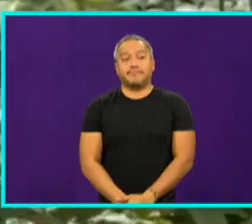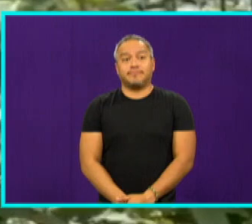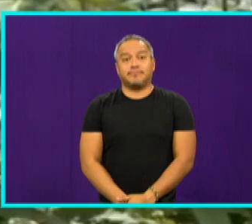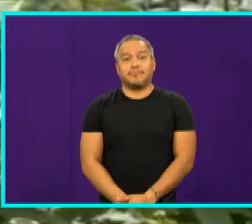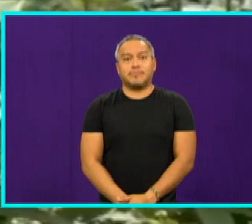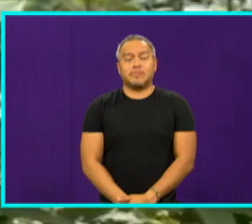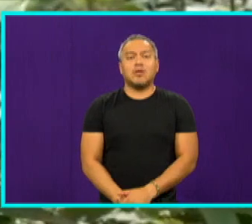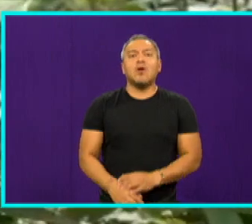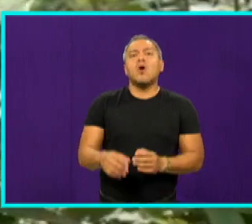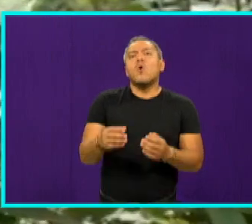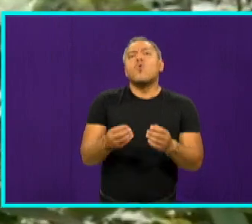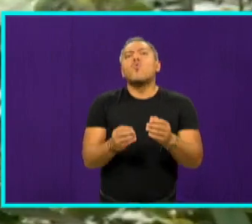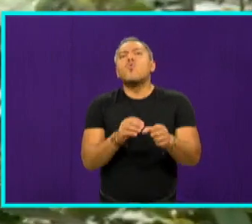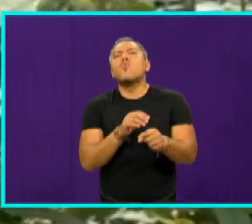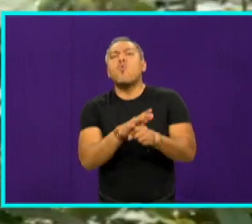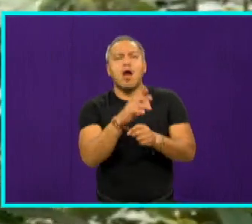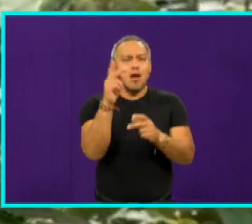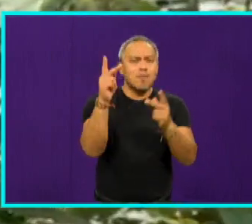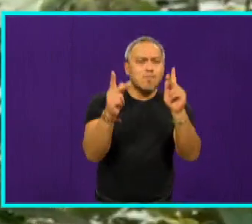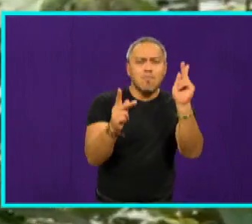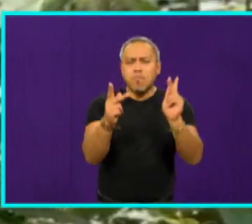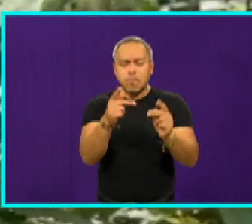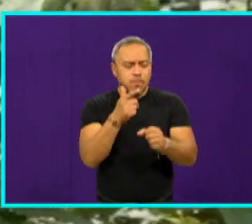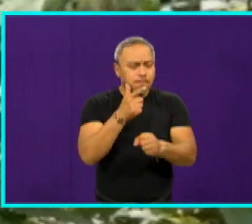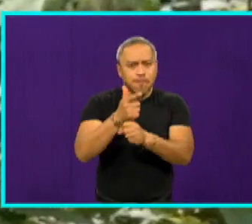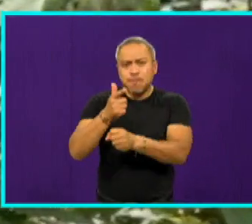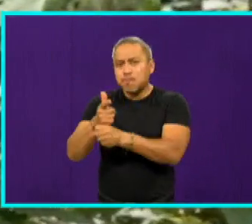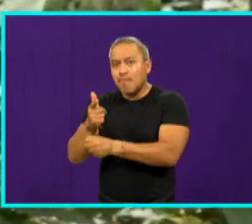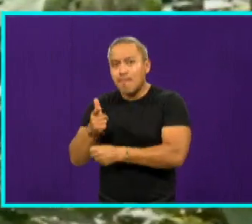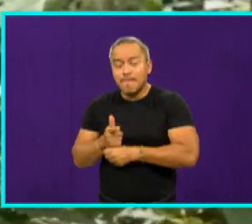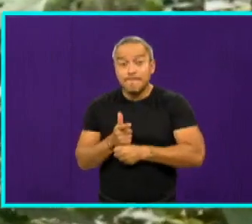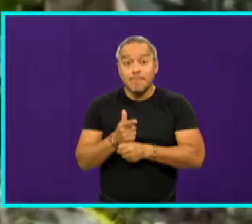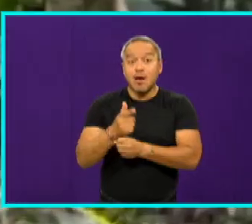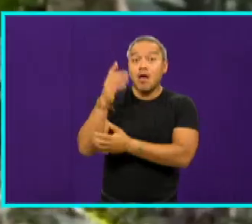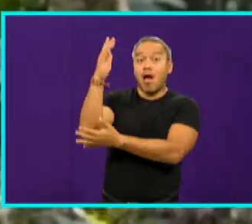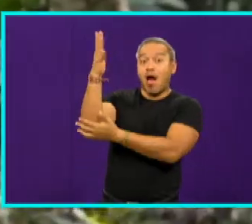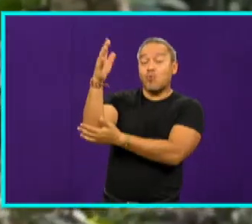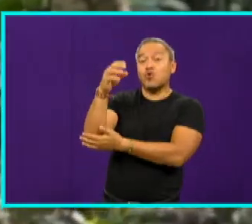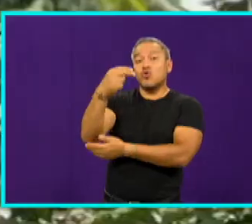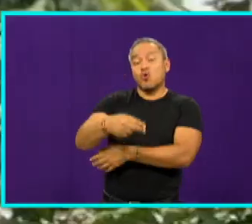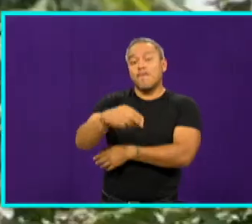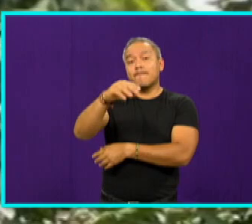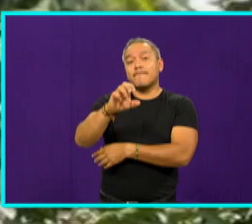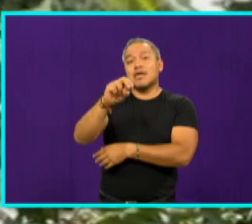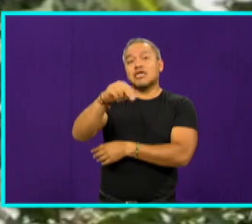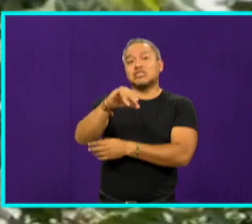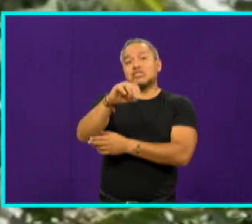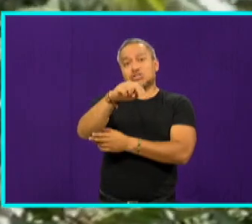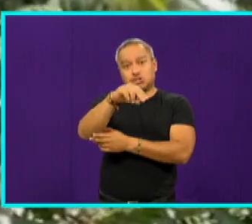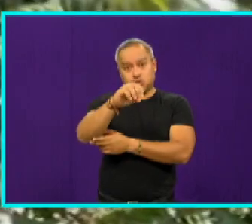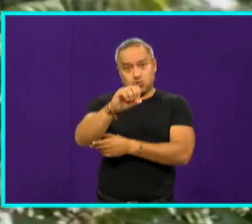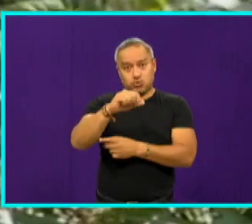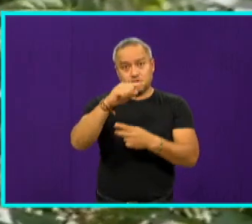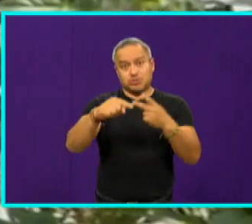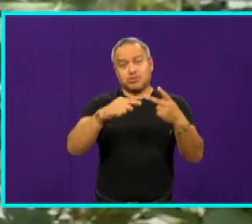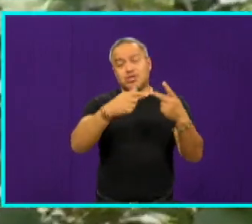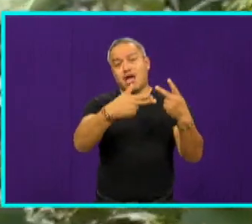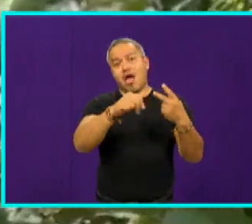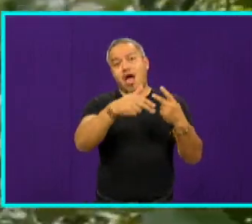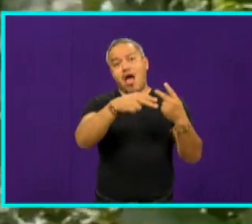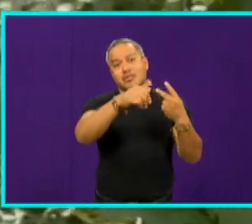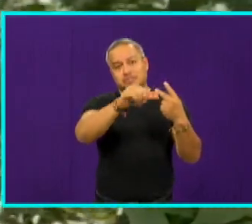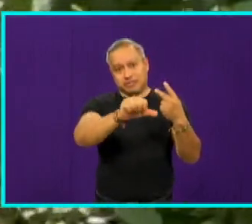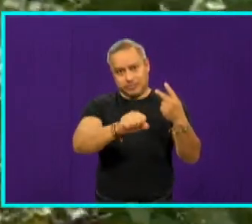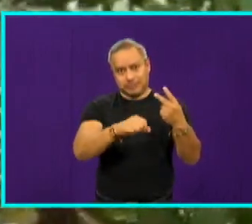Entre la flora que podemos encontrar hay encinos, hayas, pipinques y liquidámbares, que